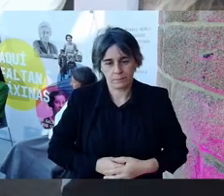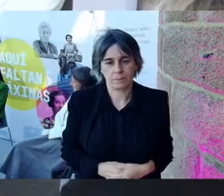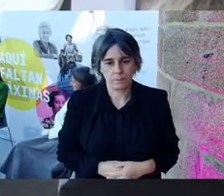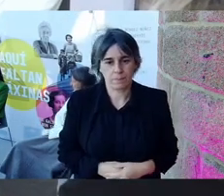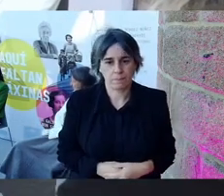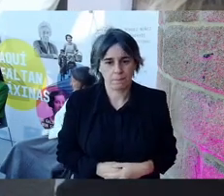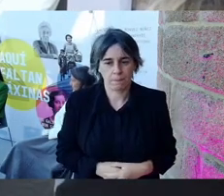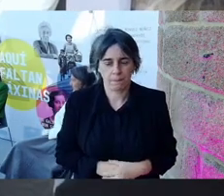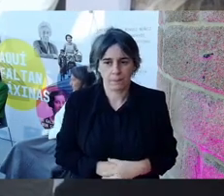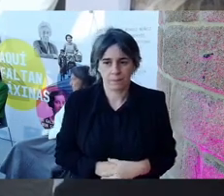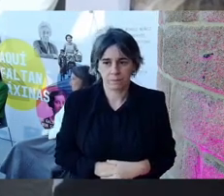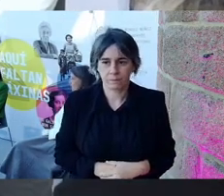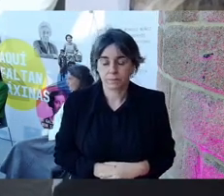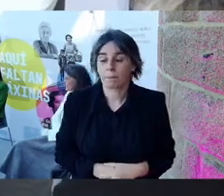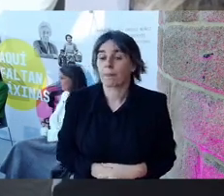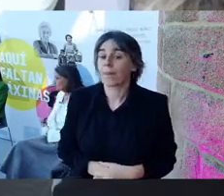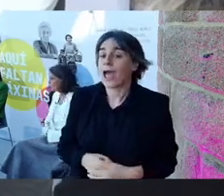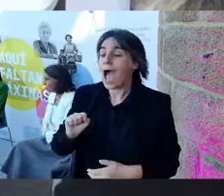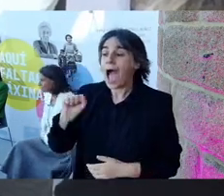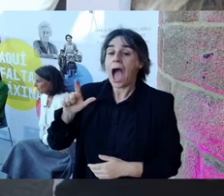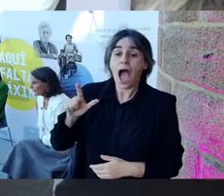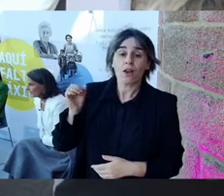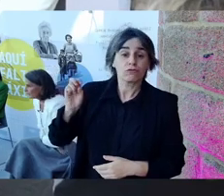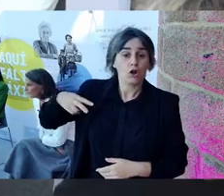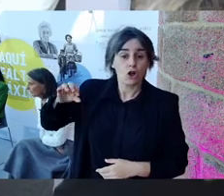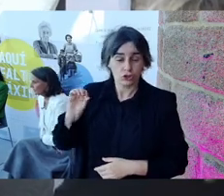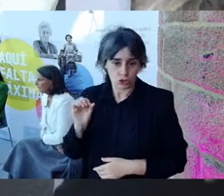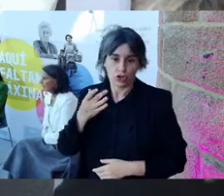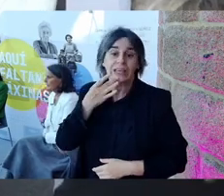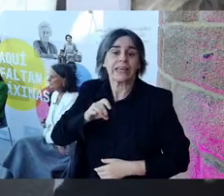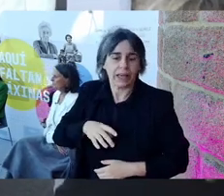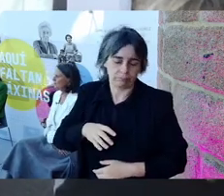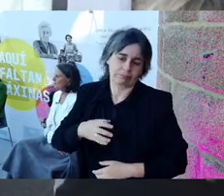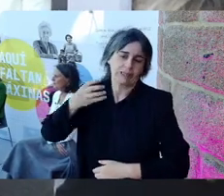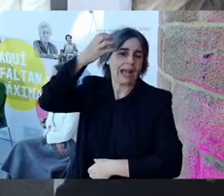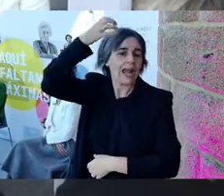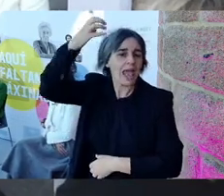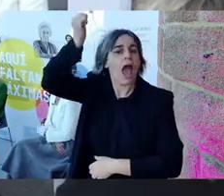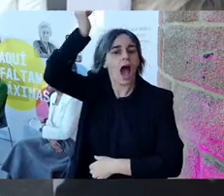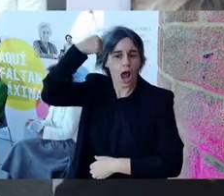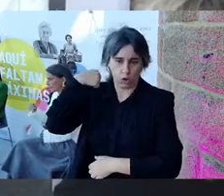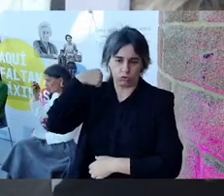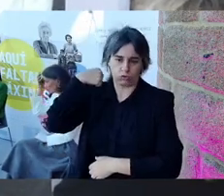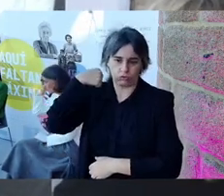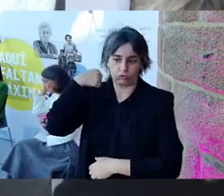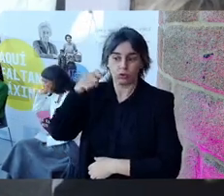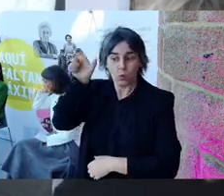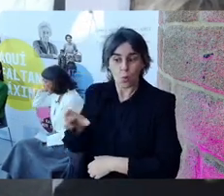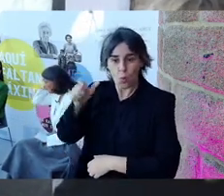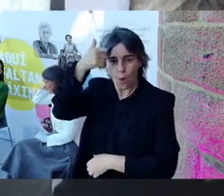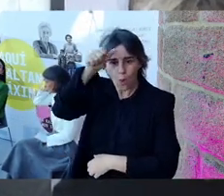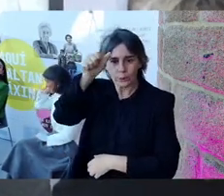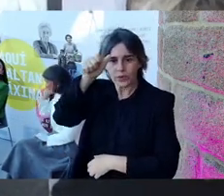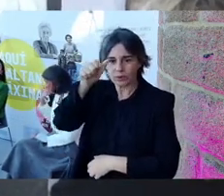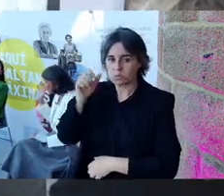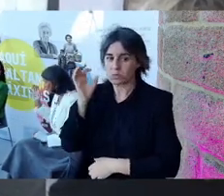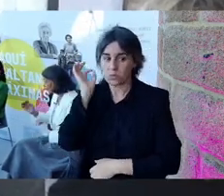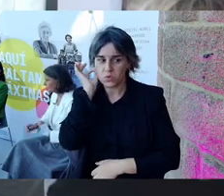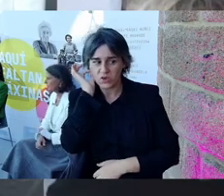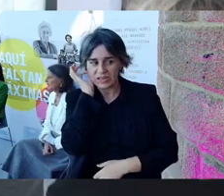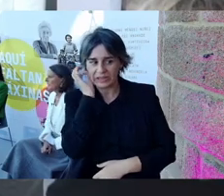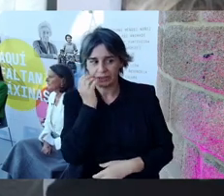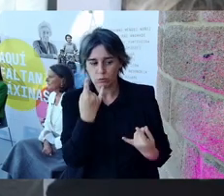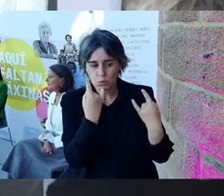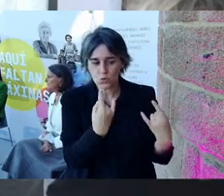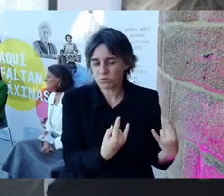y pasó moitas, moitas. Alfonso era el rey de Aragón. Era un hombre a quien no le